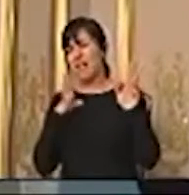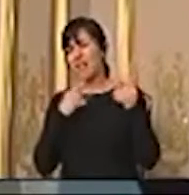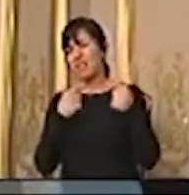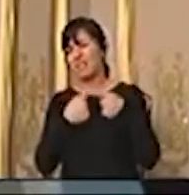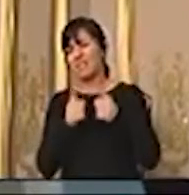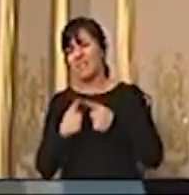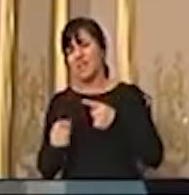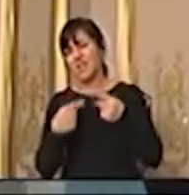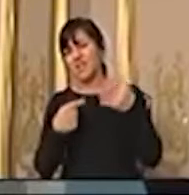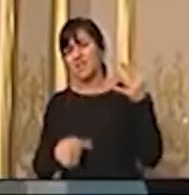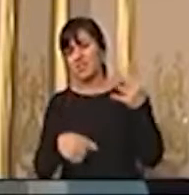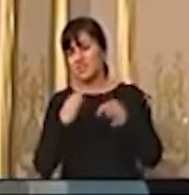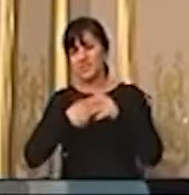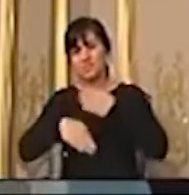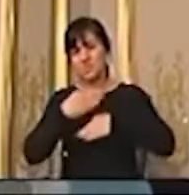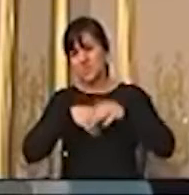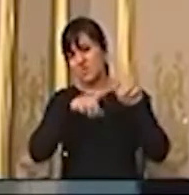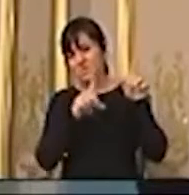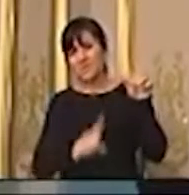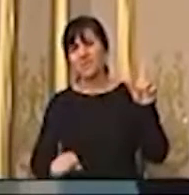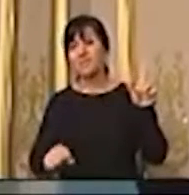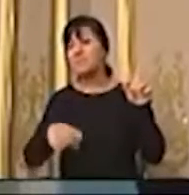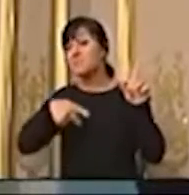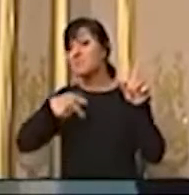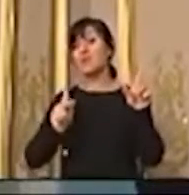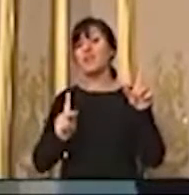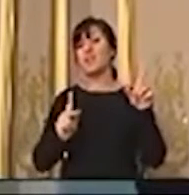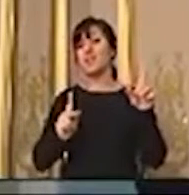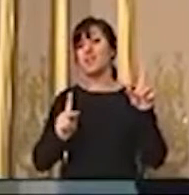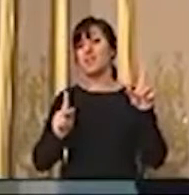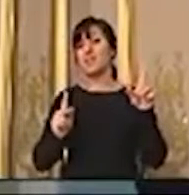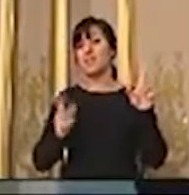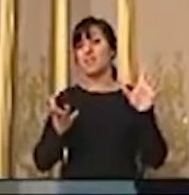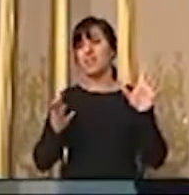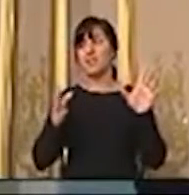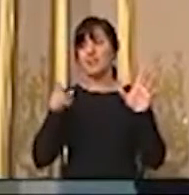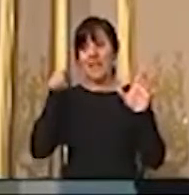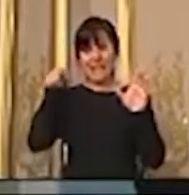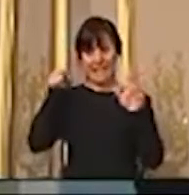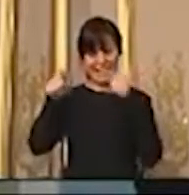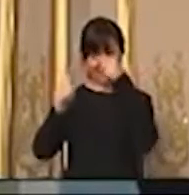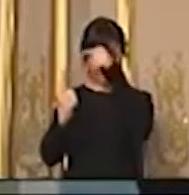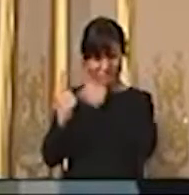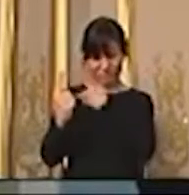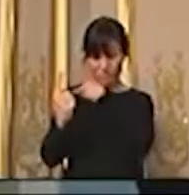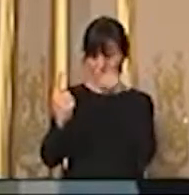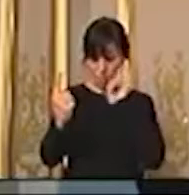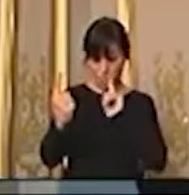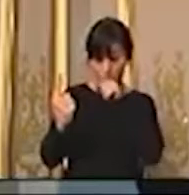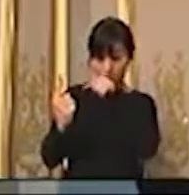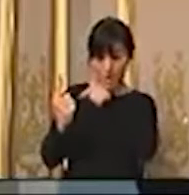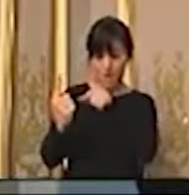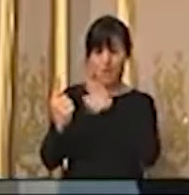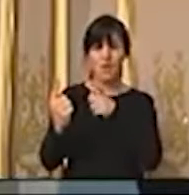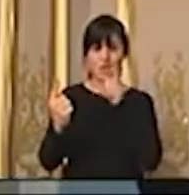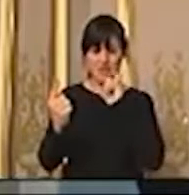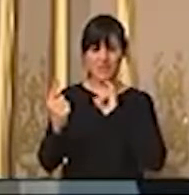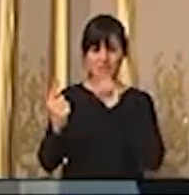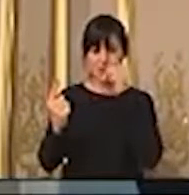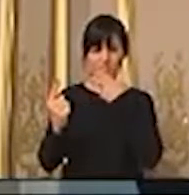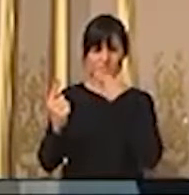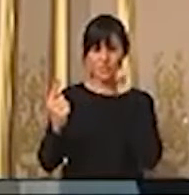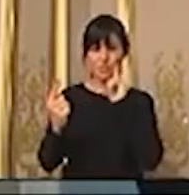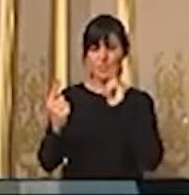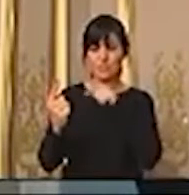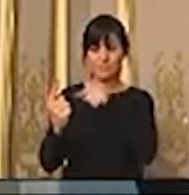y logramos establecer qué esa persona del sexo femenino logró introducir